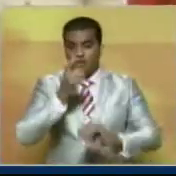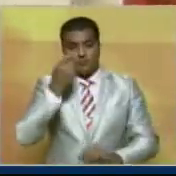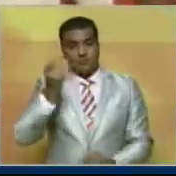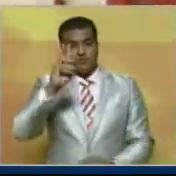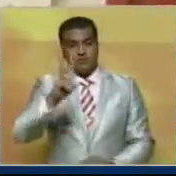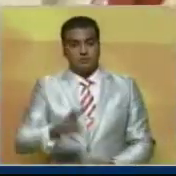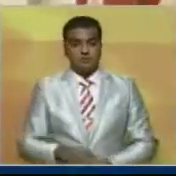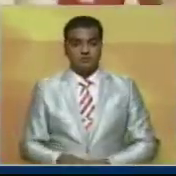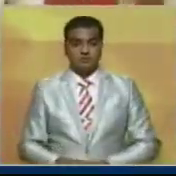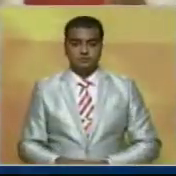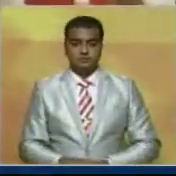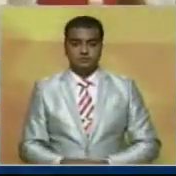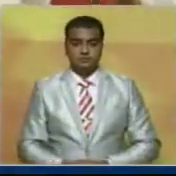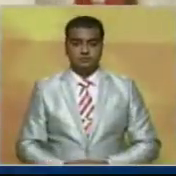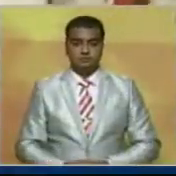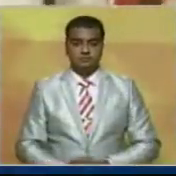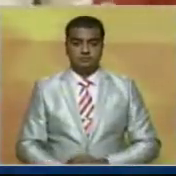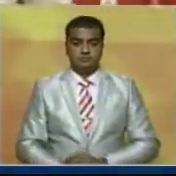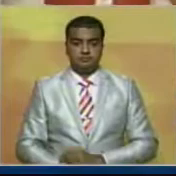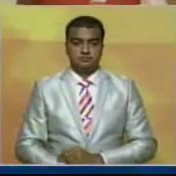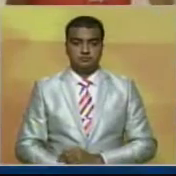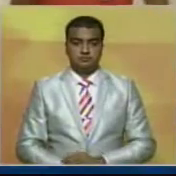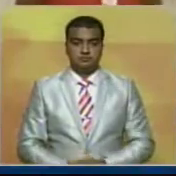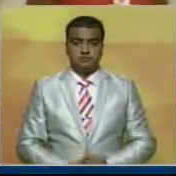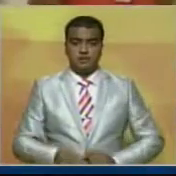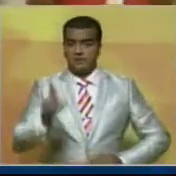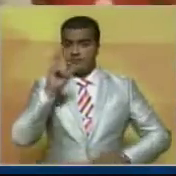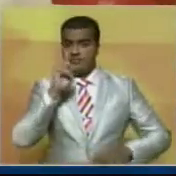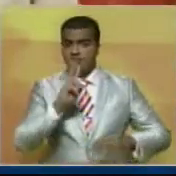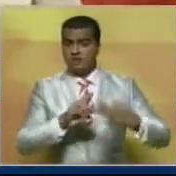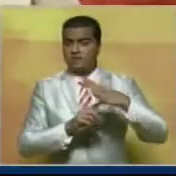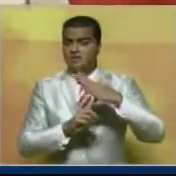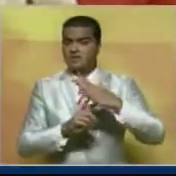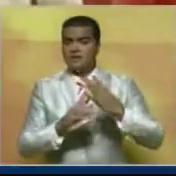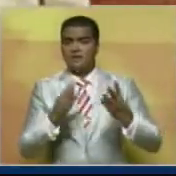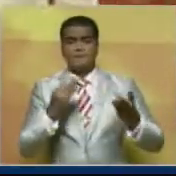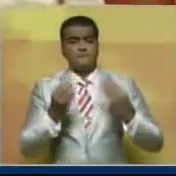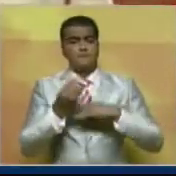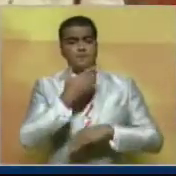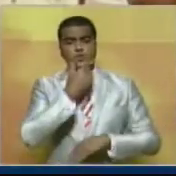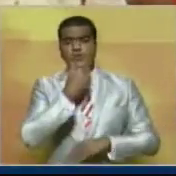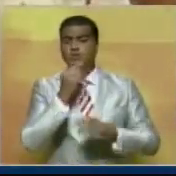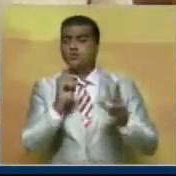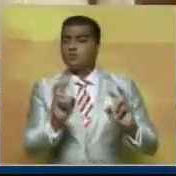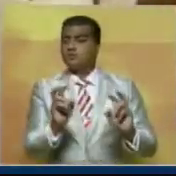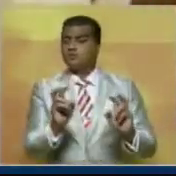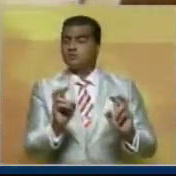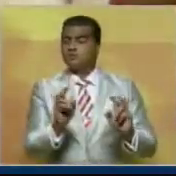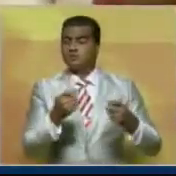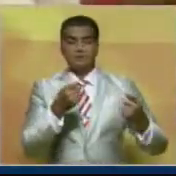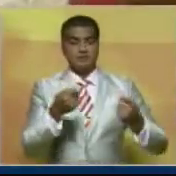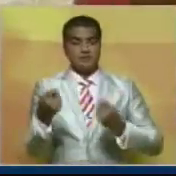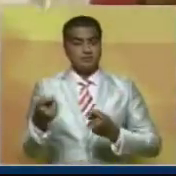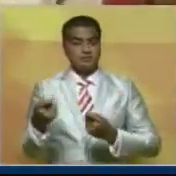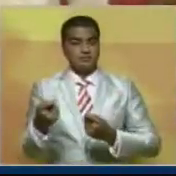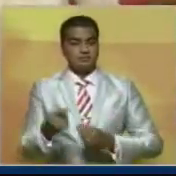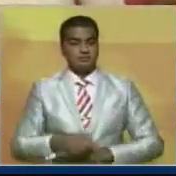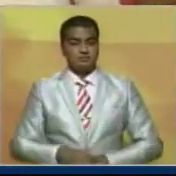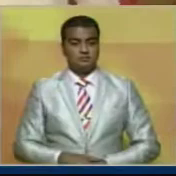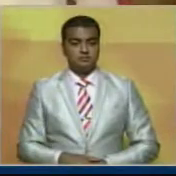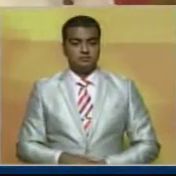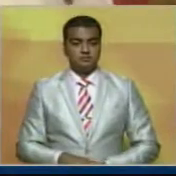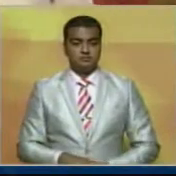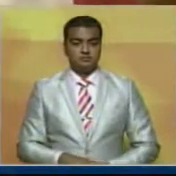pueblo venezolano. Mire, vea esta terminal, una terminal sumamente moderna. Se invirtieron